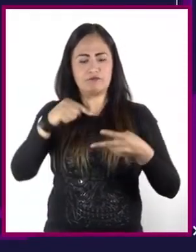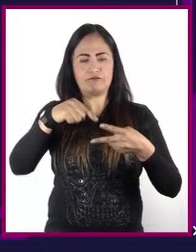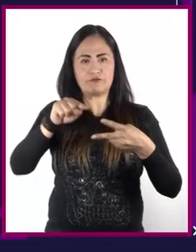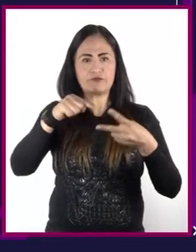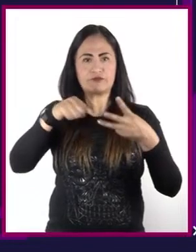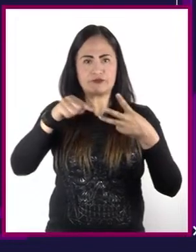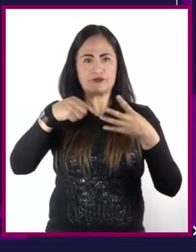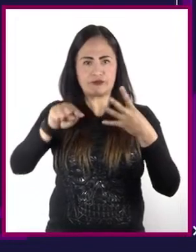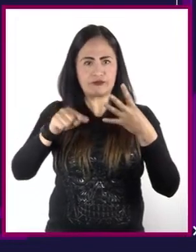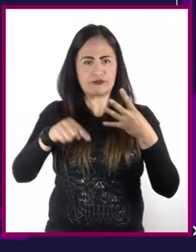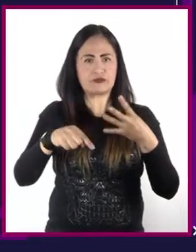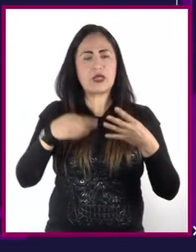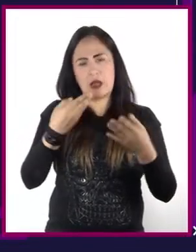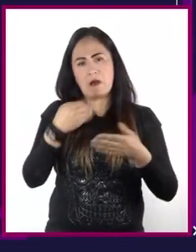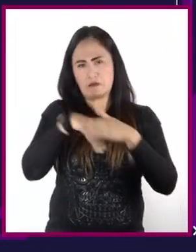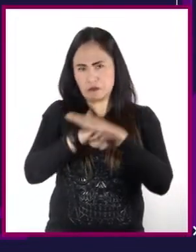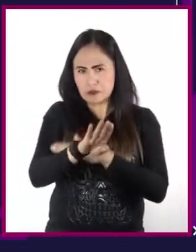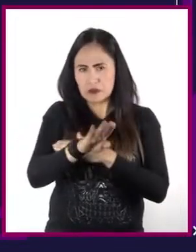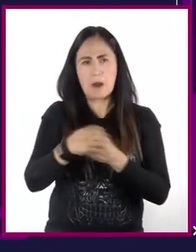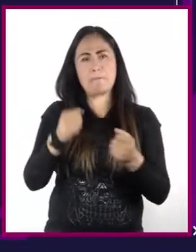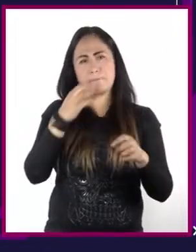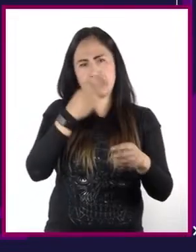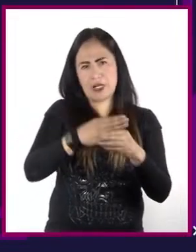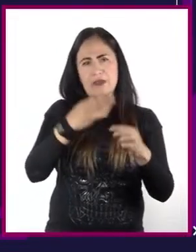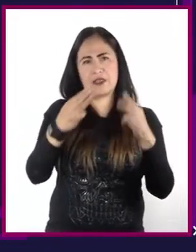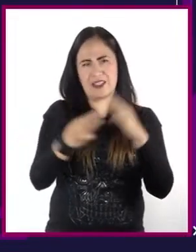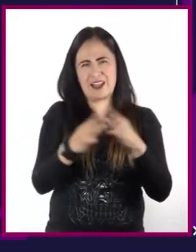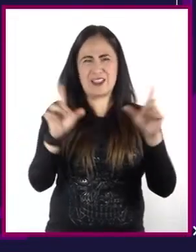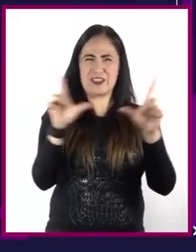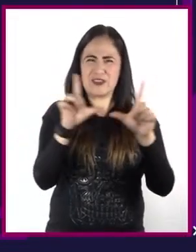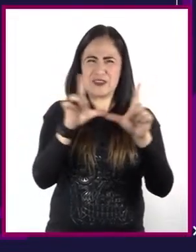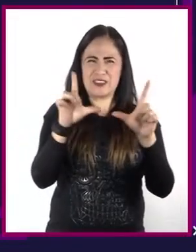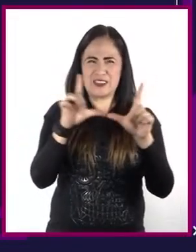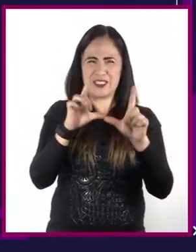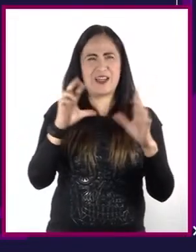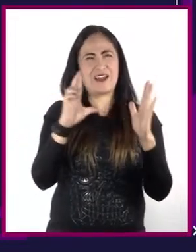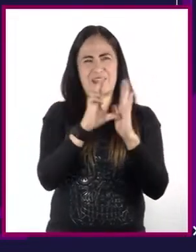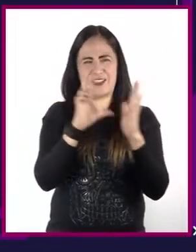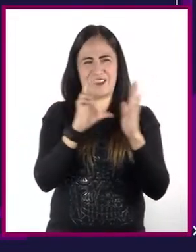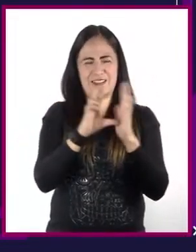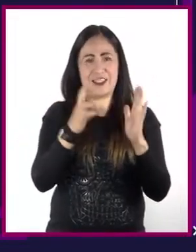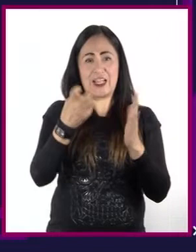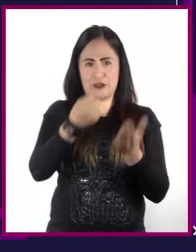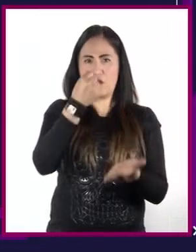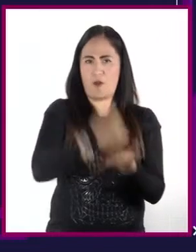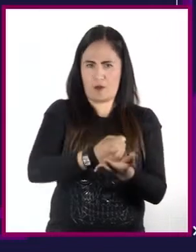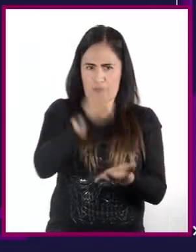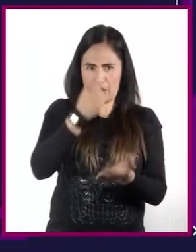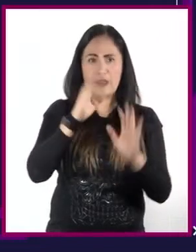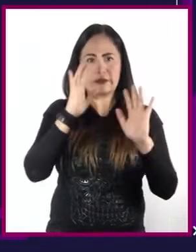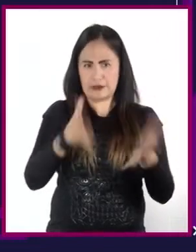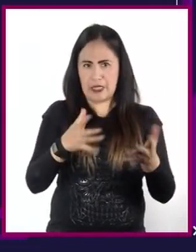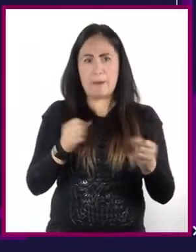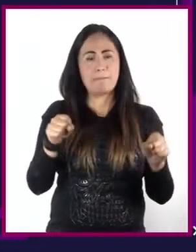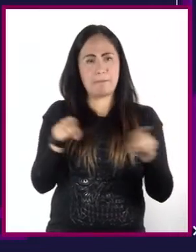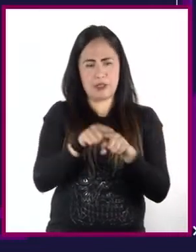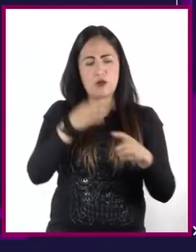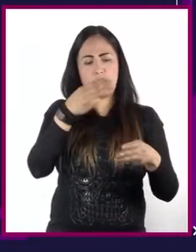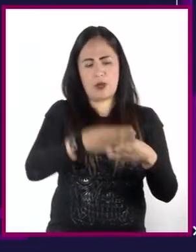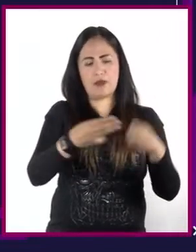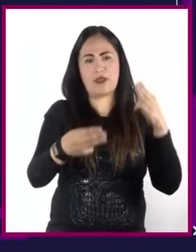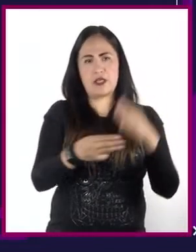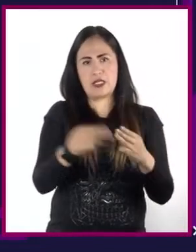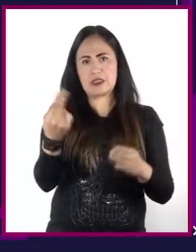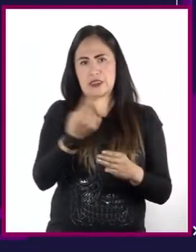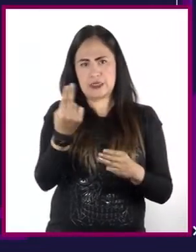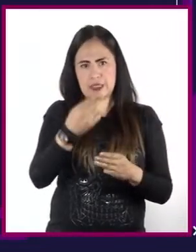y materiales. Preparen la ficha credencial que los acredita como aspirantes y los materiales que se necesitan para